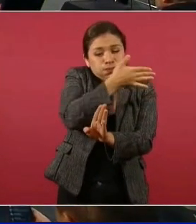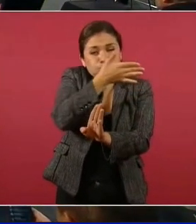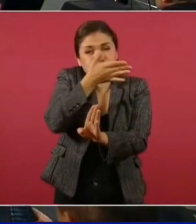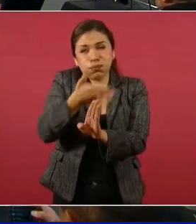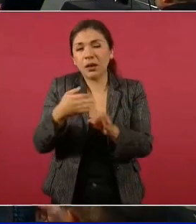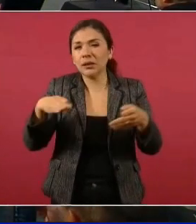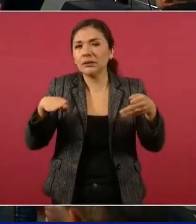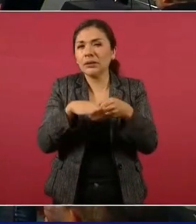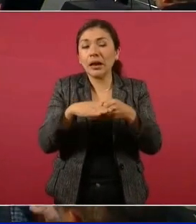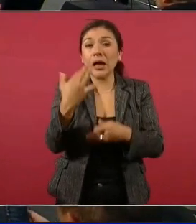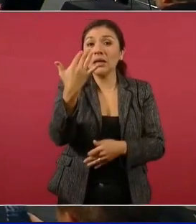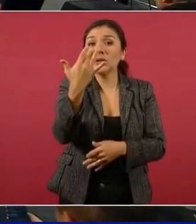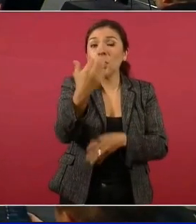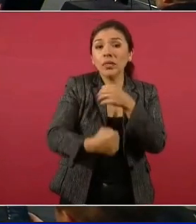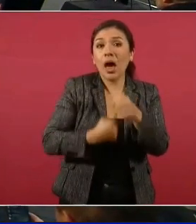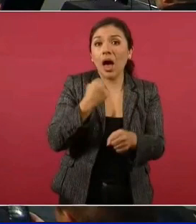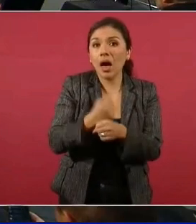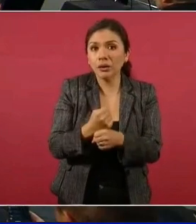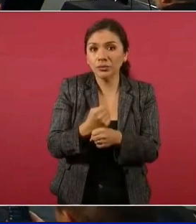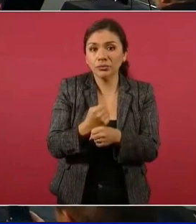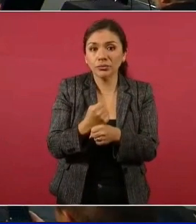años.